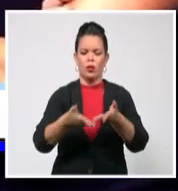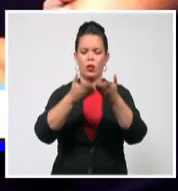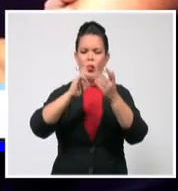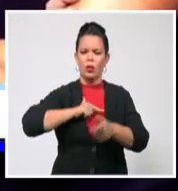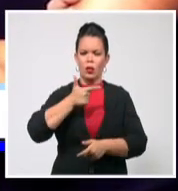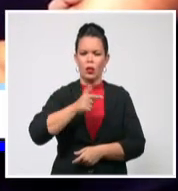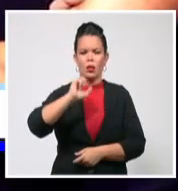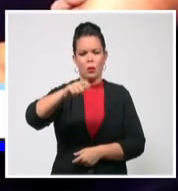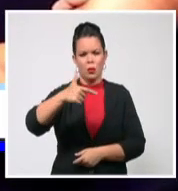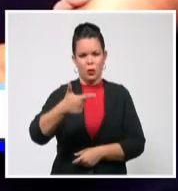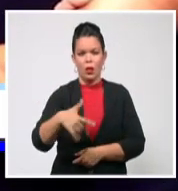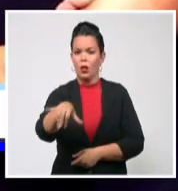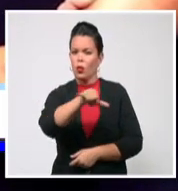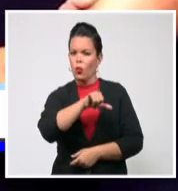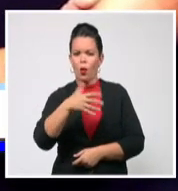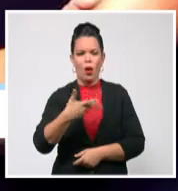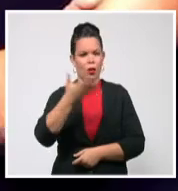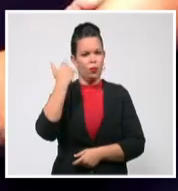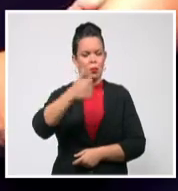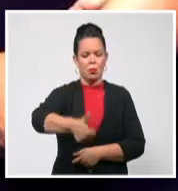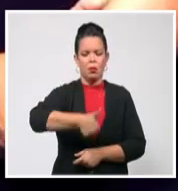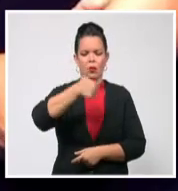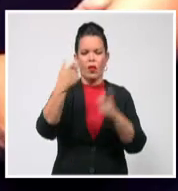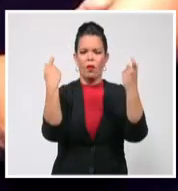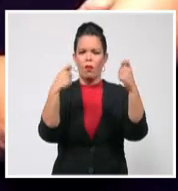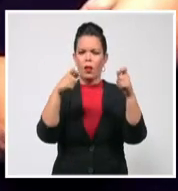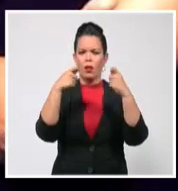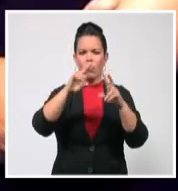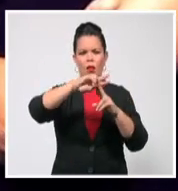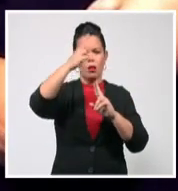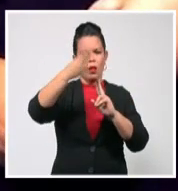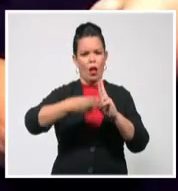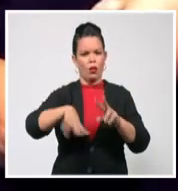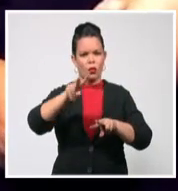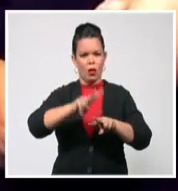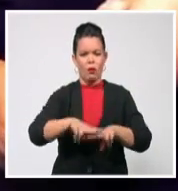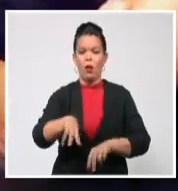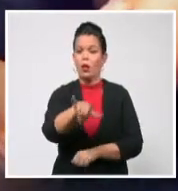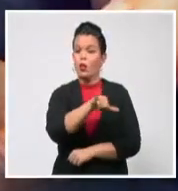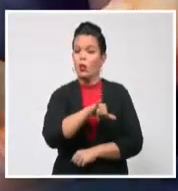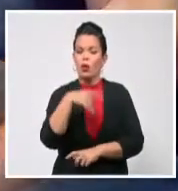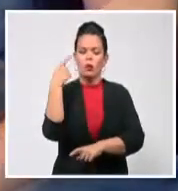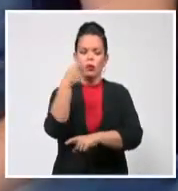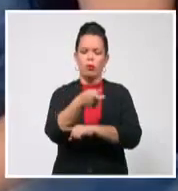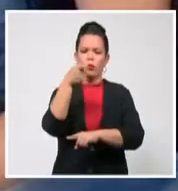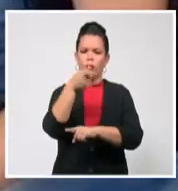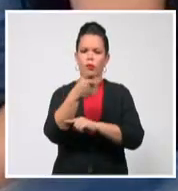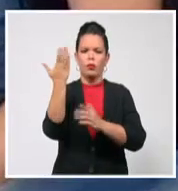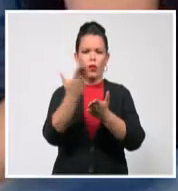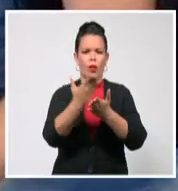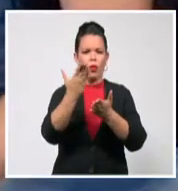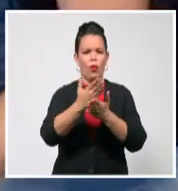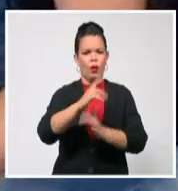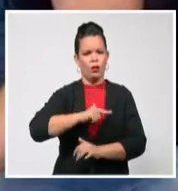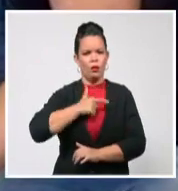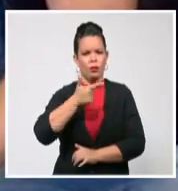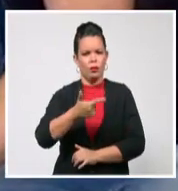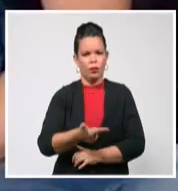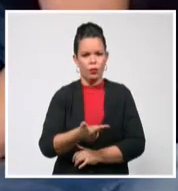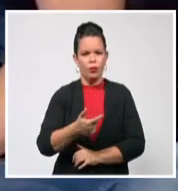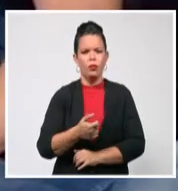vicepresidencia. También fue presidenta del Festival de Teatro de La Habana. Además, impartió clases en la Escuela Nacional de Arte y